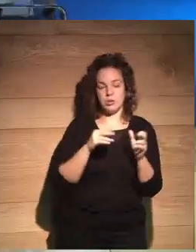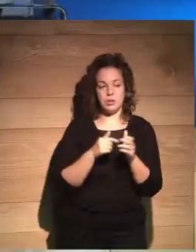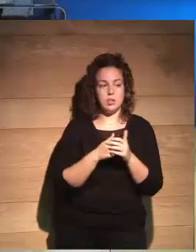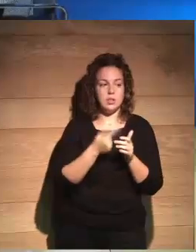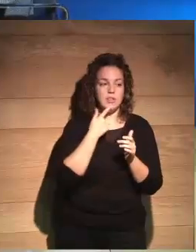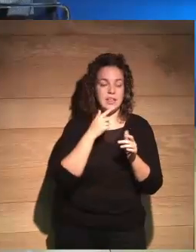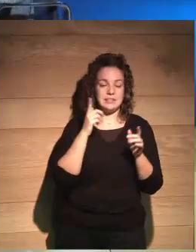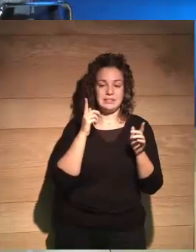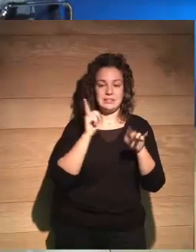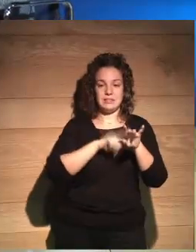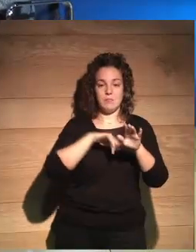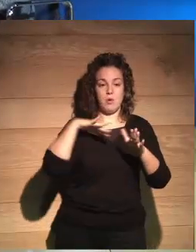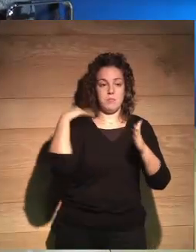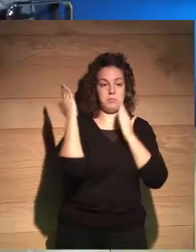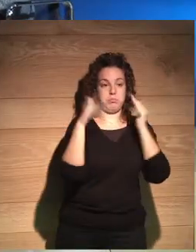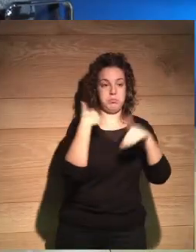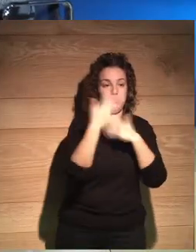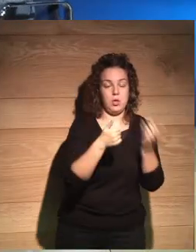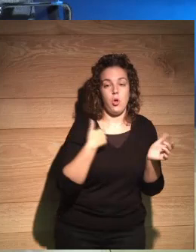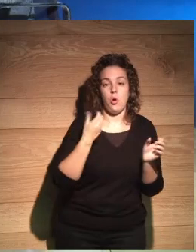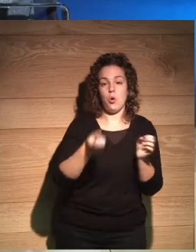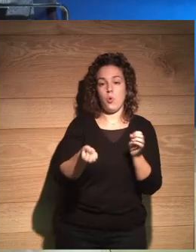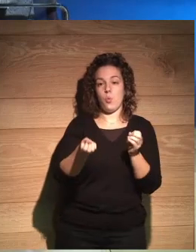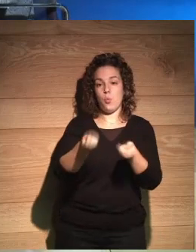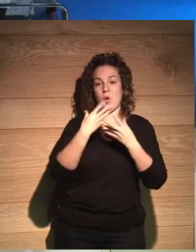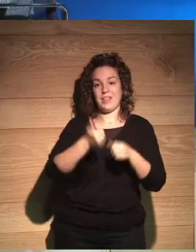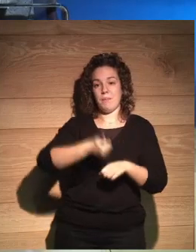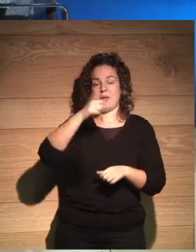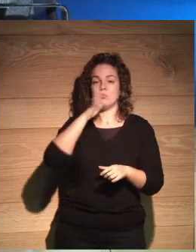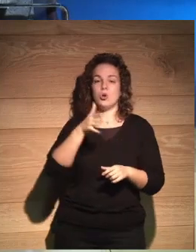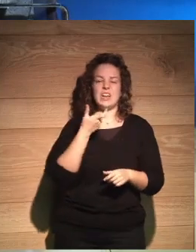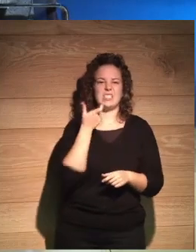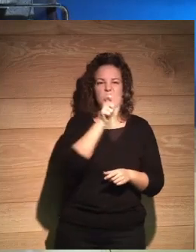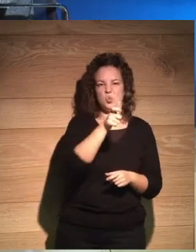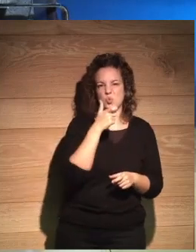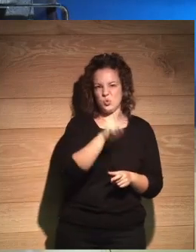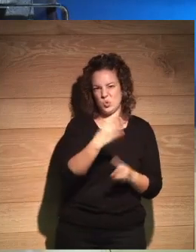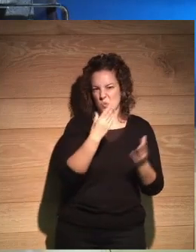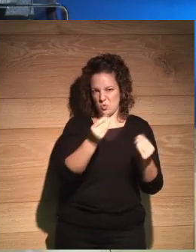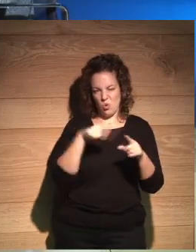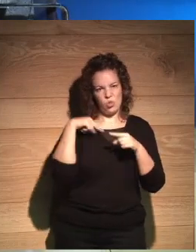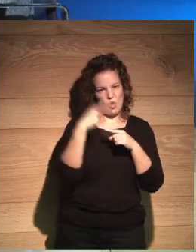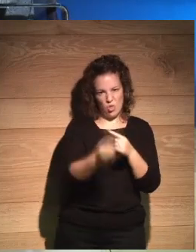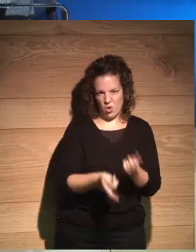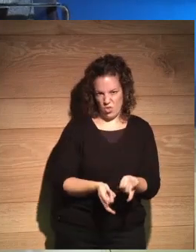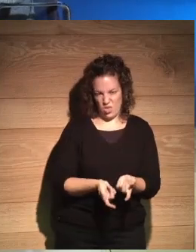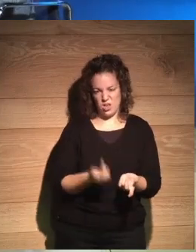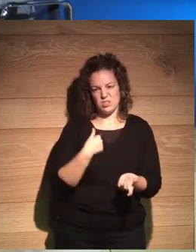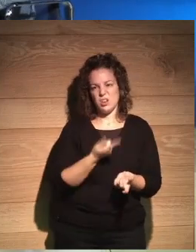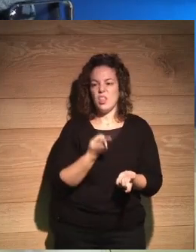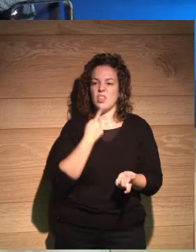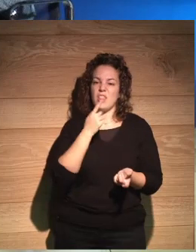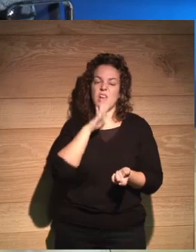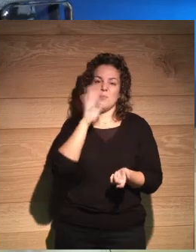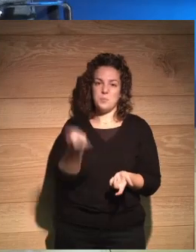pasado mucho tiempo, sigue siendo lo que más me comentan en el blog y los mayores insultos que recibo en el blog. Es decir, todos los días. Pues, y dirán, ¿y ustedes, y eso por